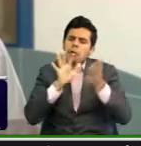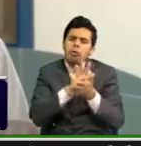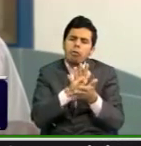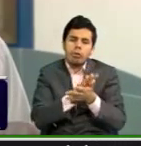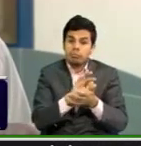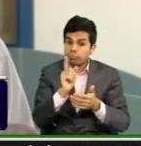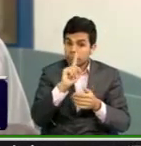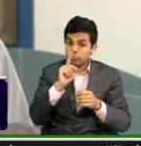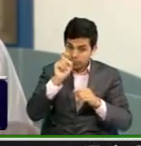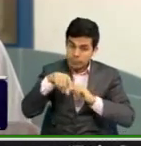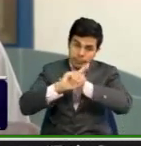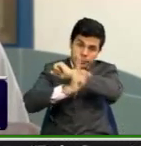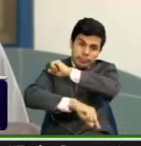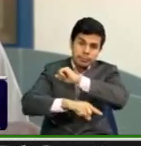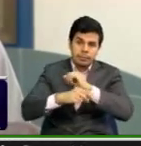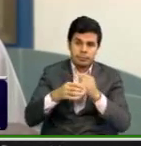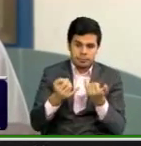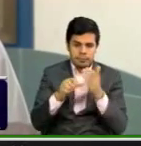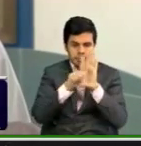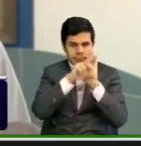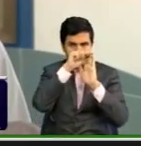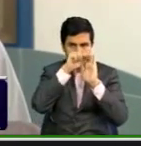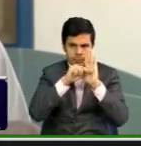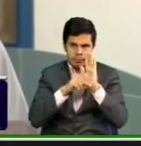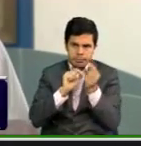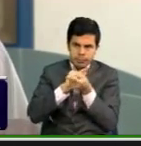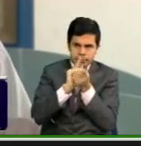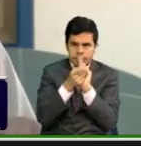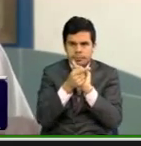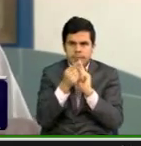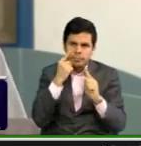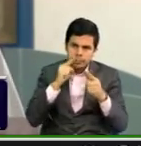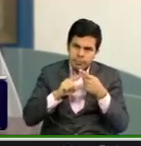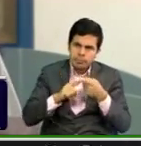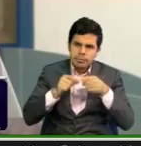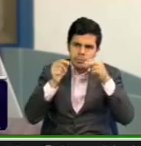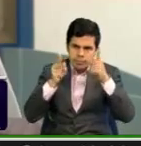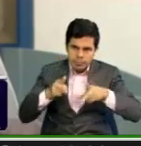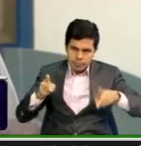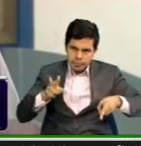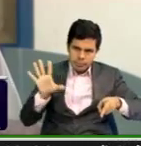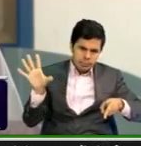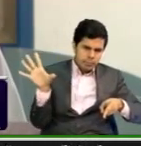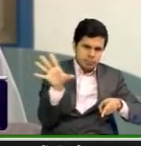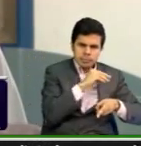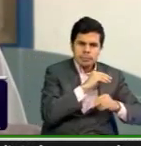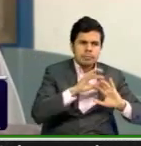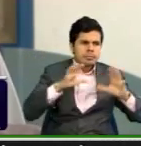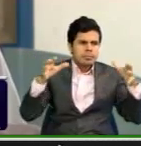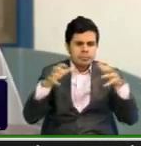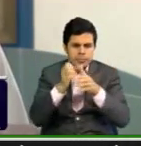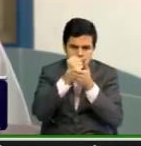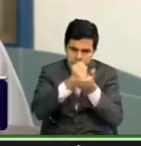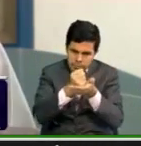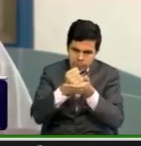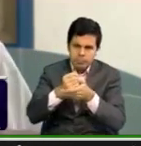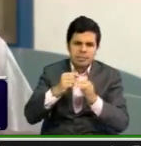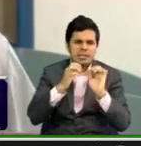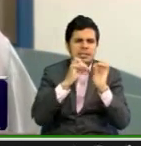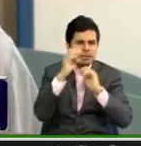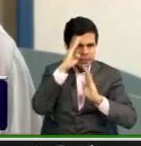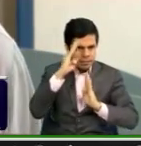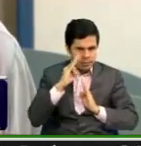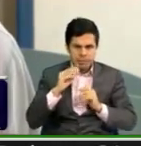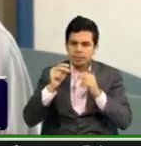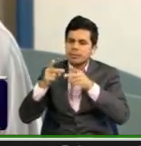esta justicia restaurativa es una justicia para todas las partes involucradas en el conflicto